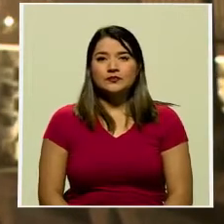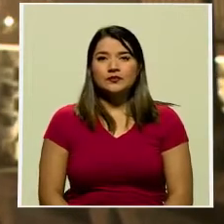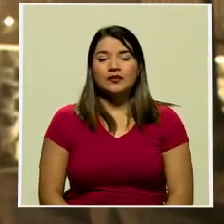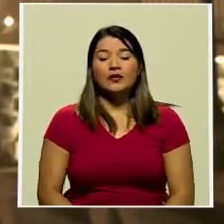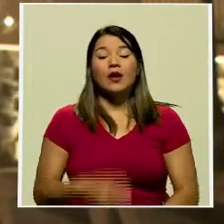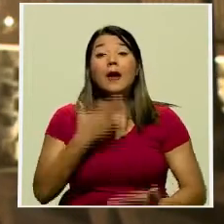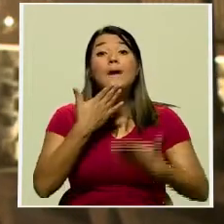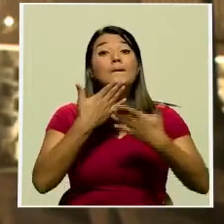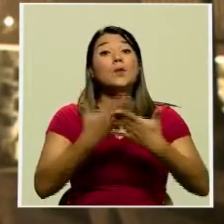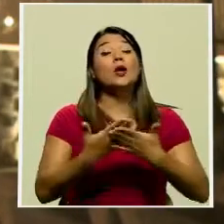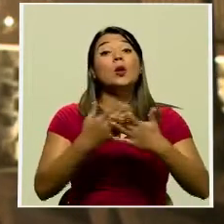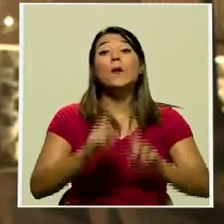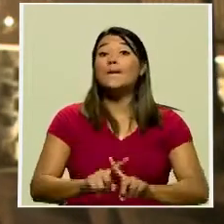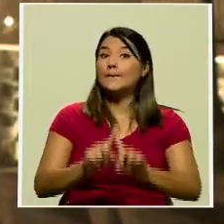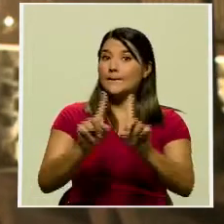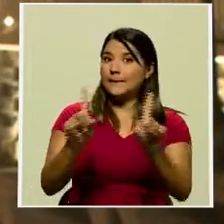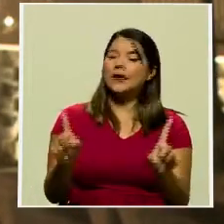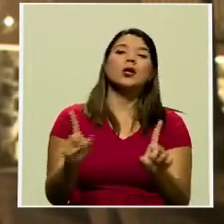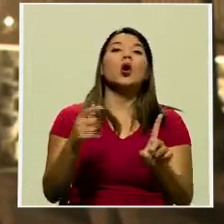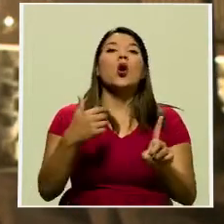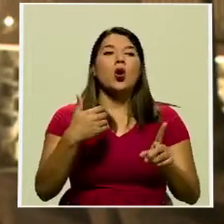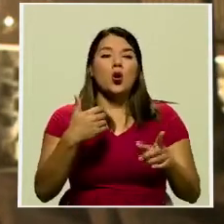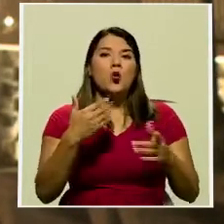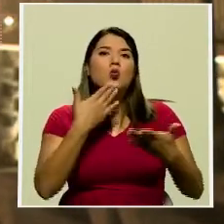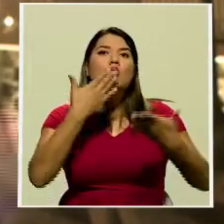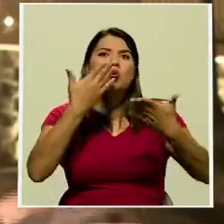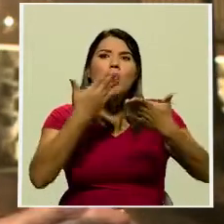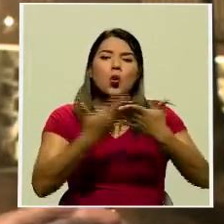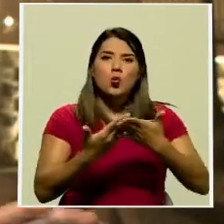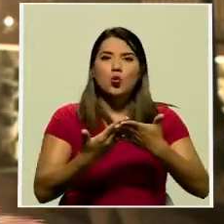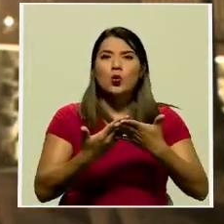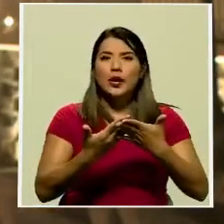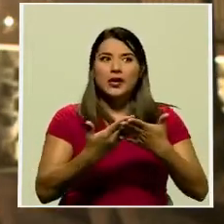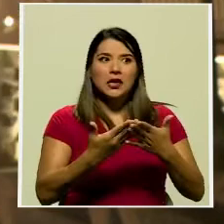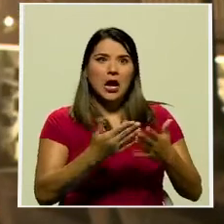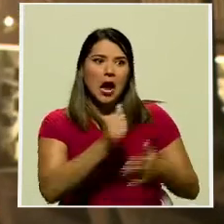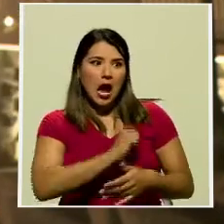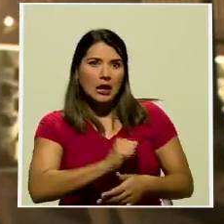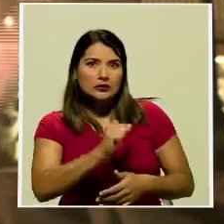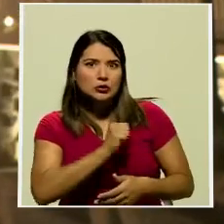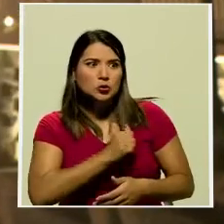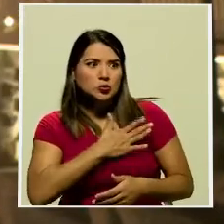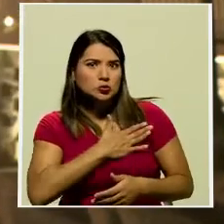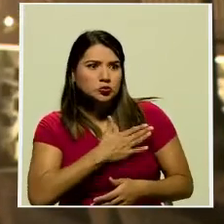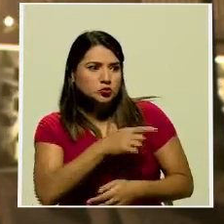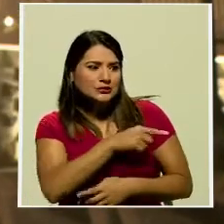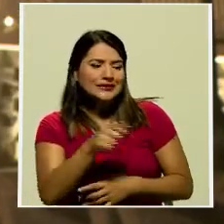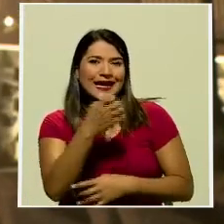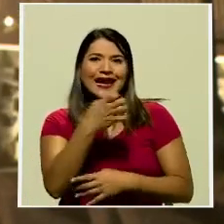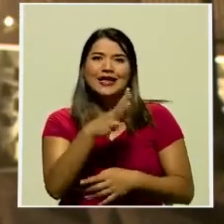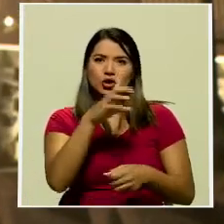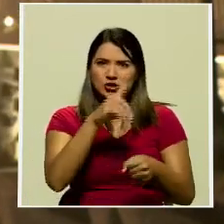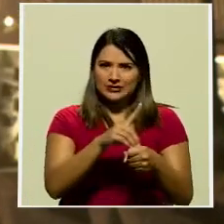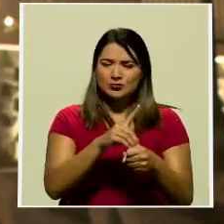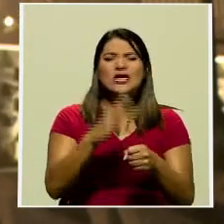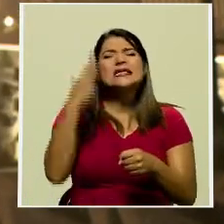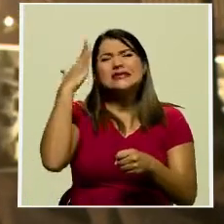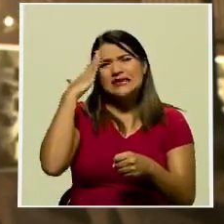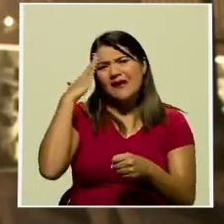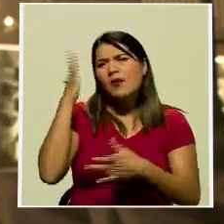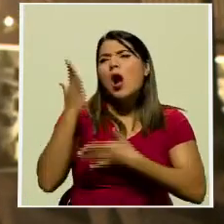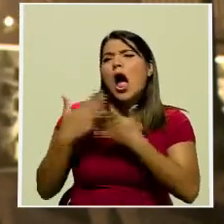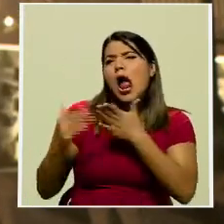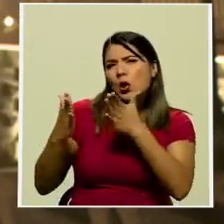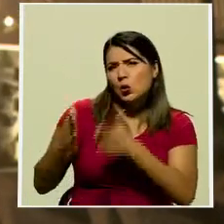Bueno, pero aunque hay un buen ambiente por parte de por lo menos estos 14 diputados, sabemos que hay otros que no asistieron y que están de